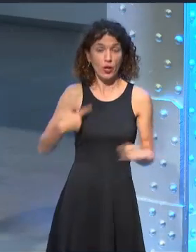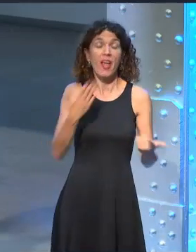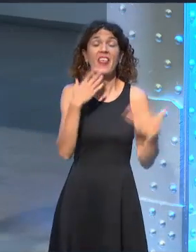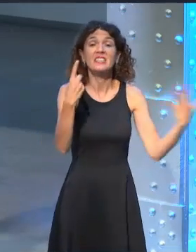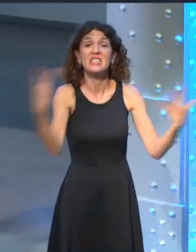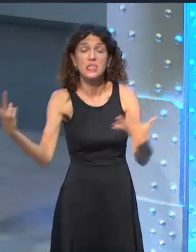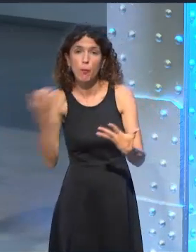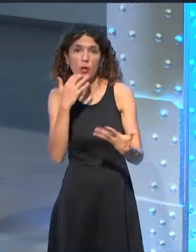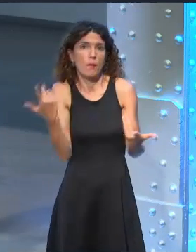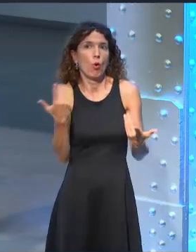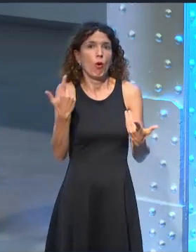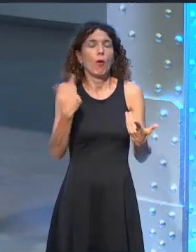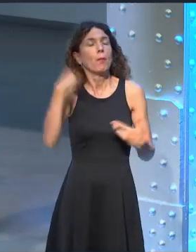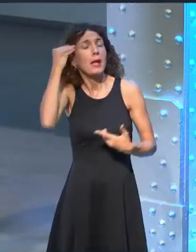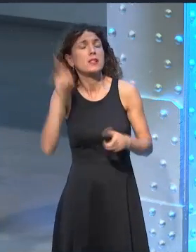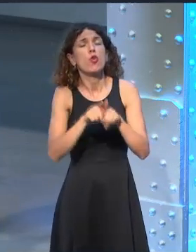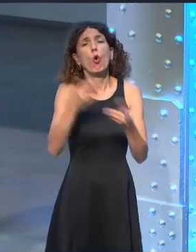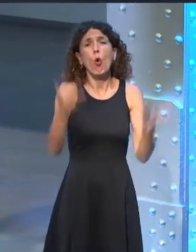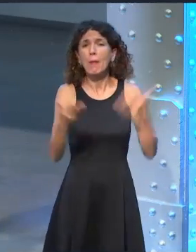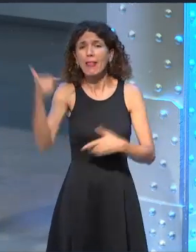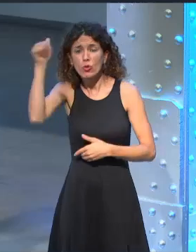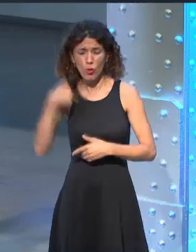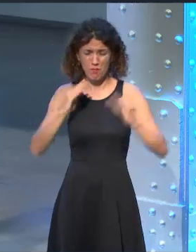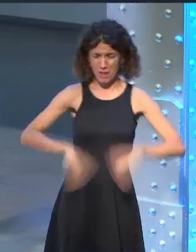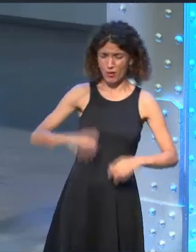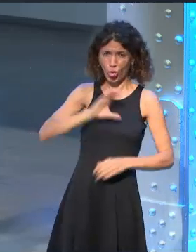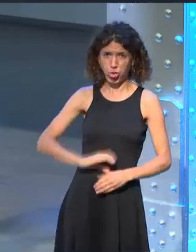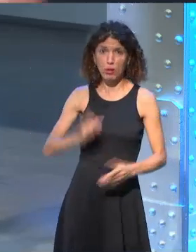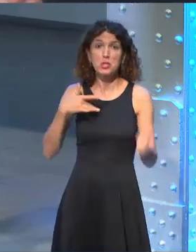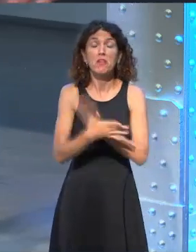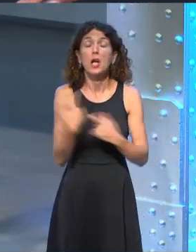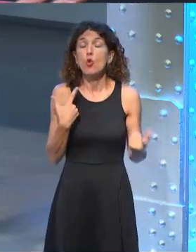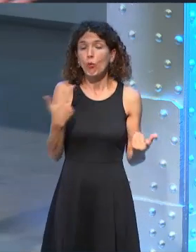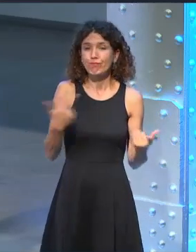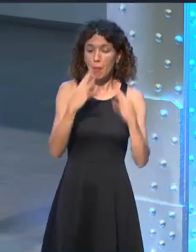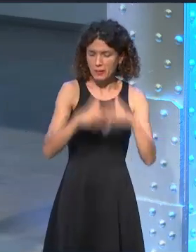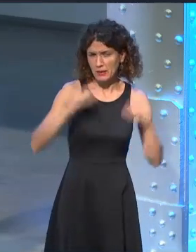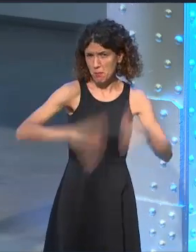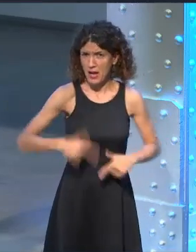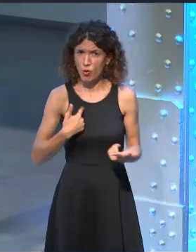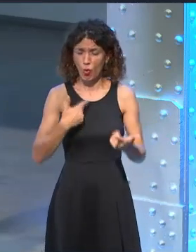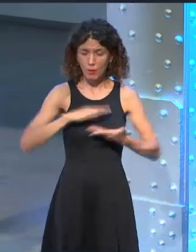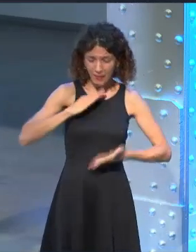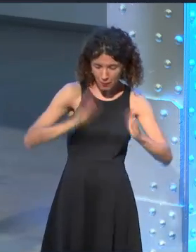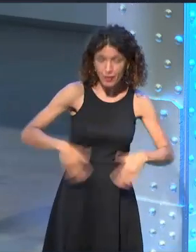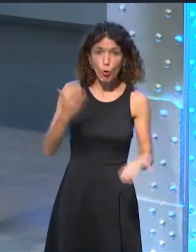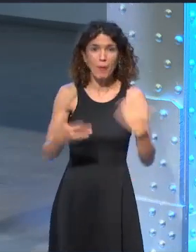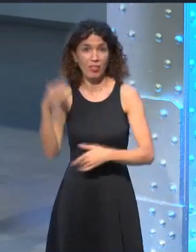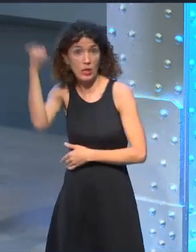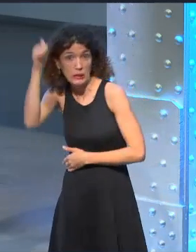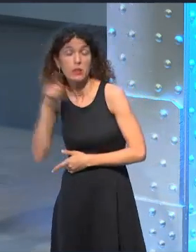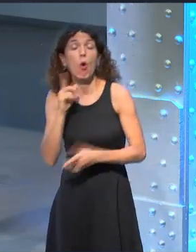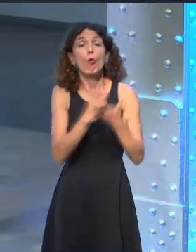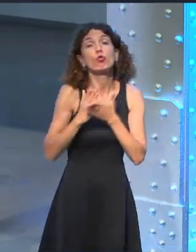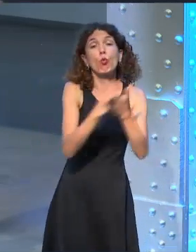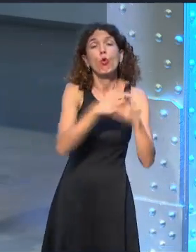6-7 años piensas que eres menos brillante que un niño, probablemente vas a pensar pues que no eres tan buena en matemáticas, ¿no? Como reflejaba vuestro